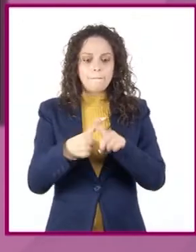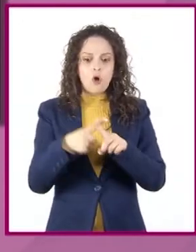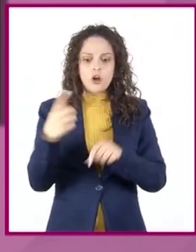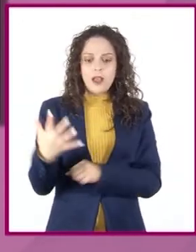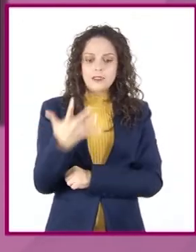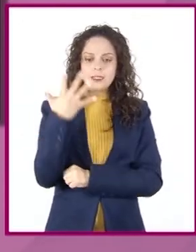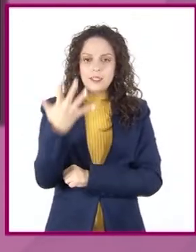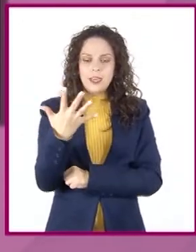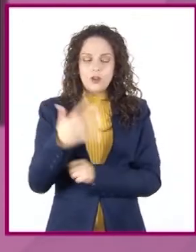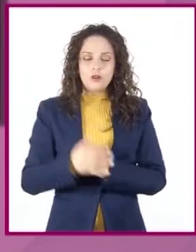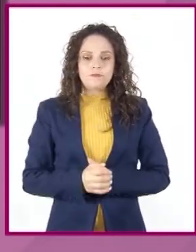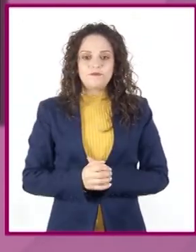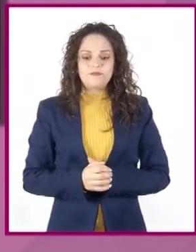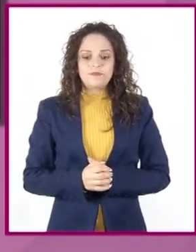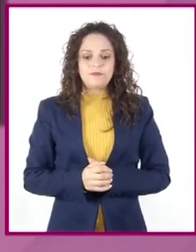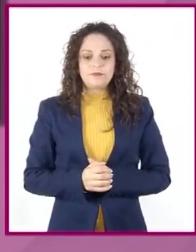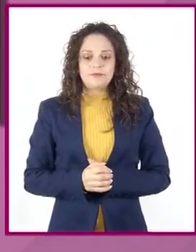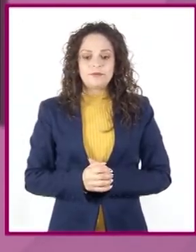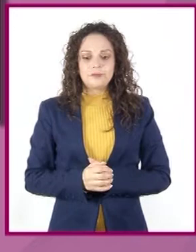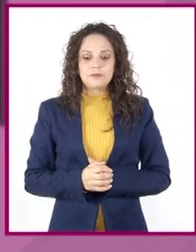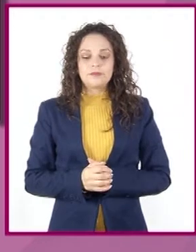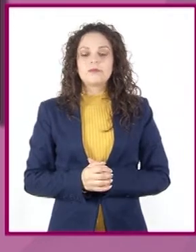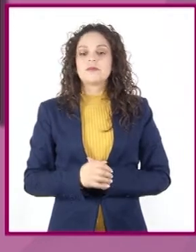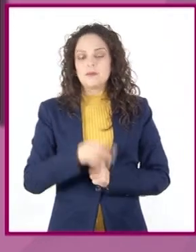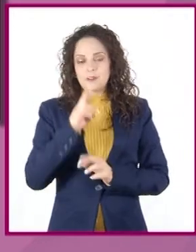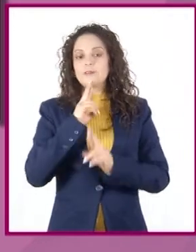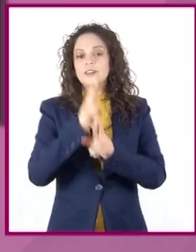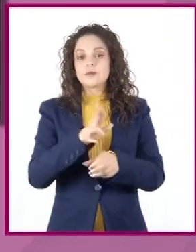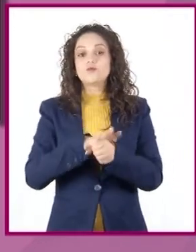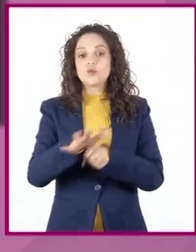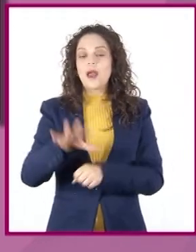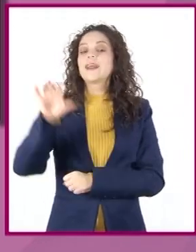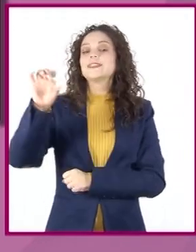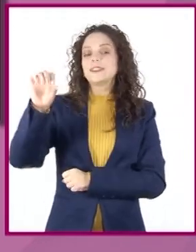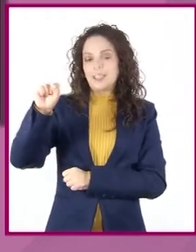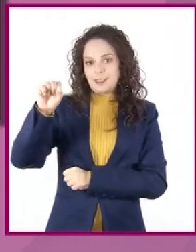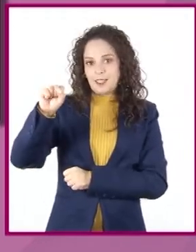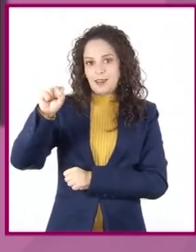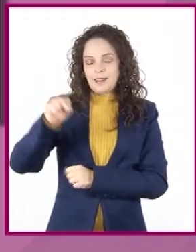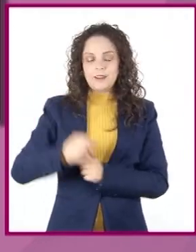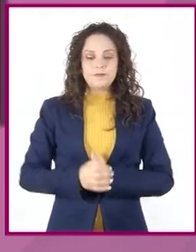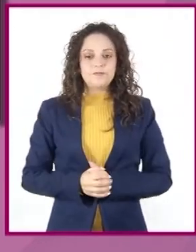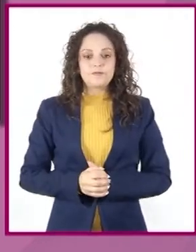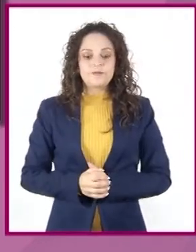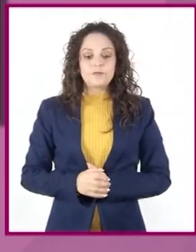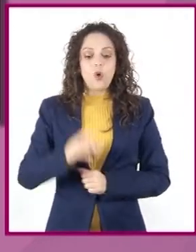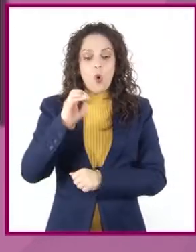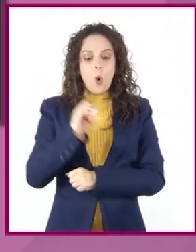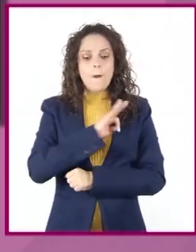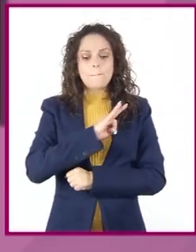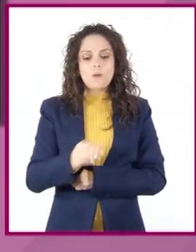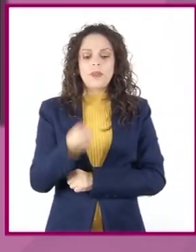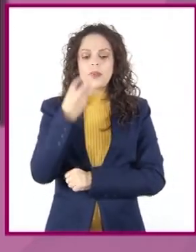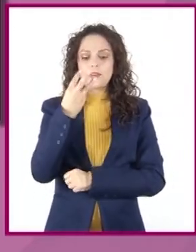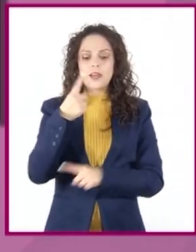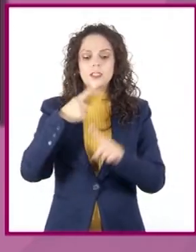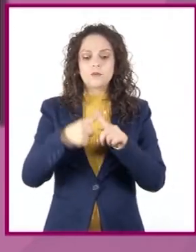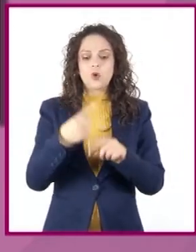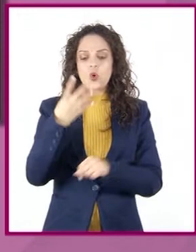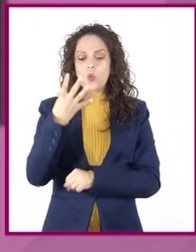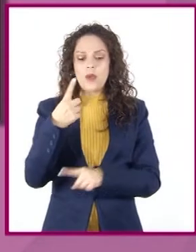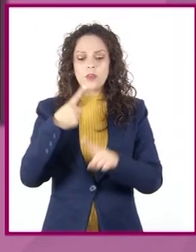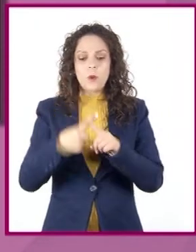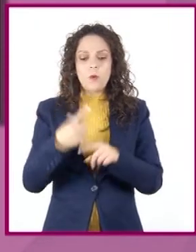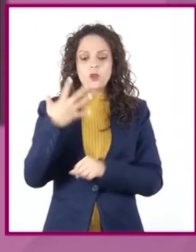5. 12 por 5 igual a 60. También podemos multiplicar 3 por 4 por